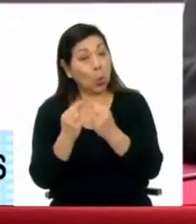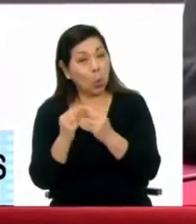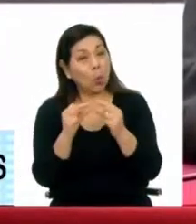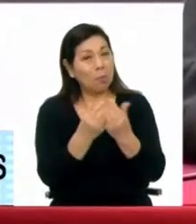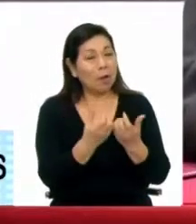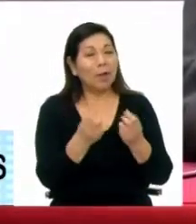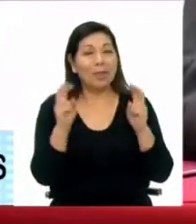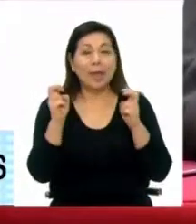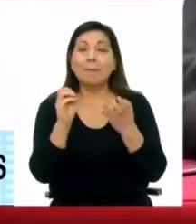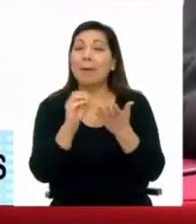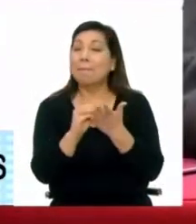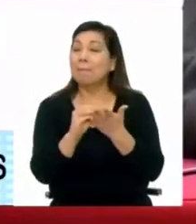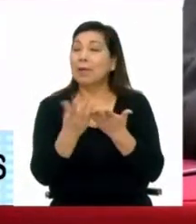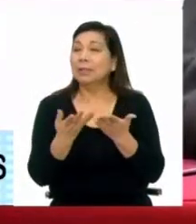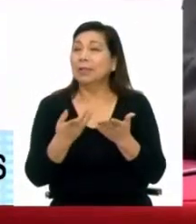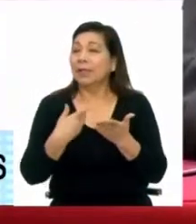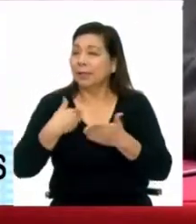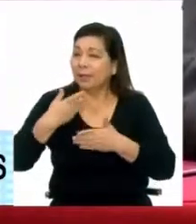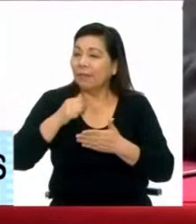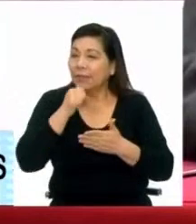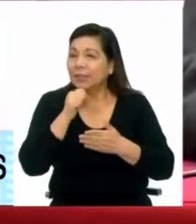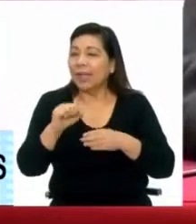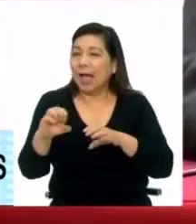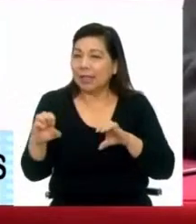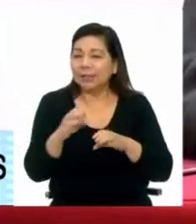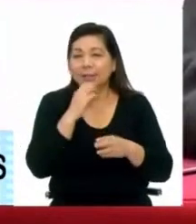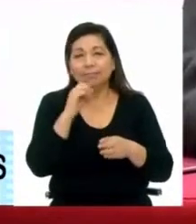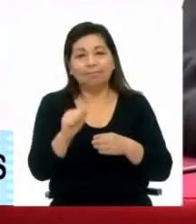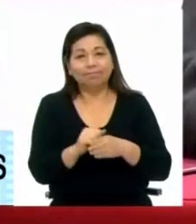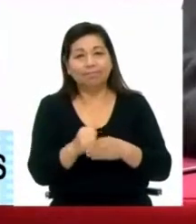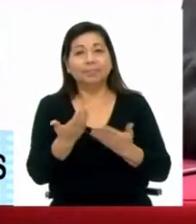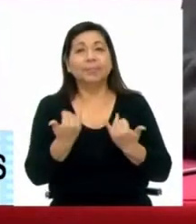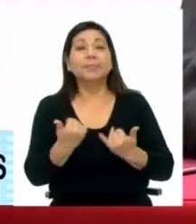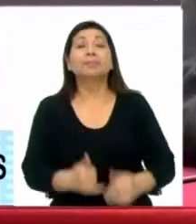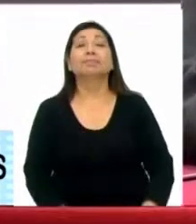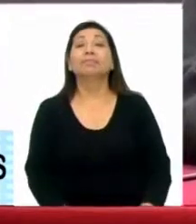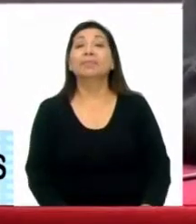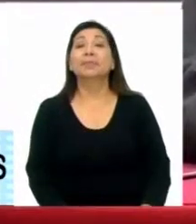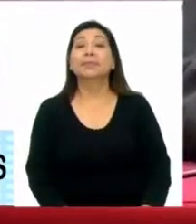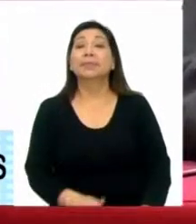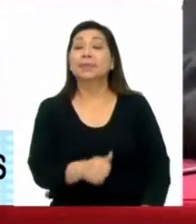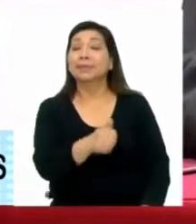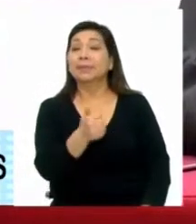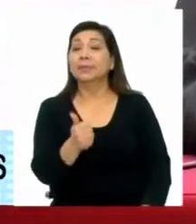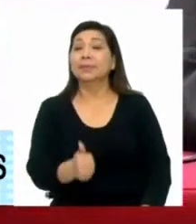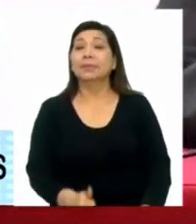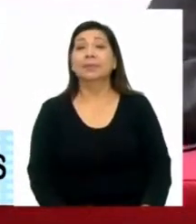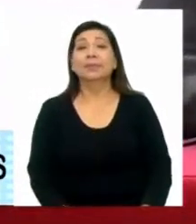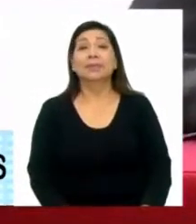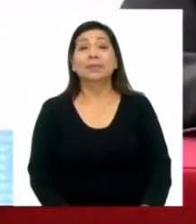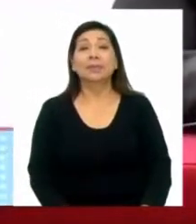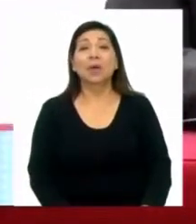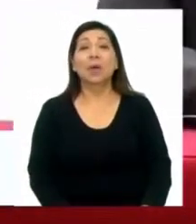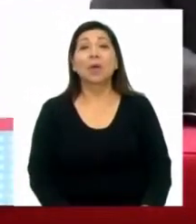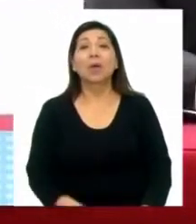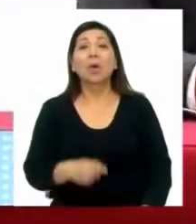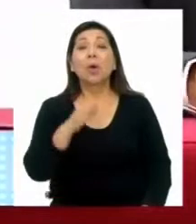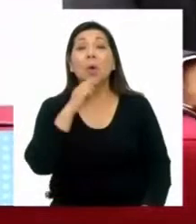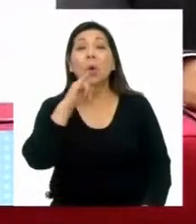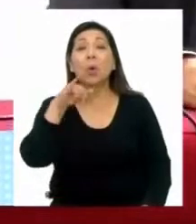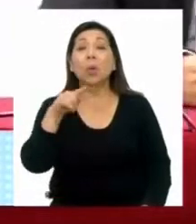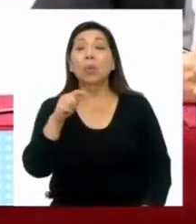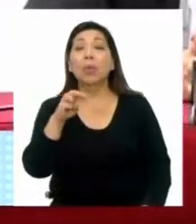y los temas más vulnerables que tenemos en el país, ¿no? Para terminar, pregunta de María Díaz, de Justo